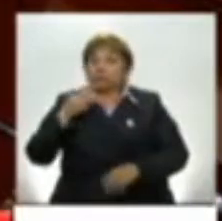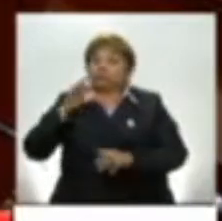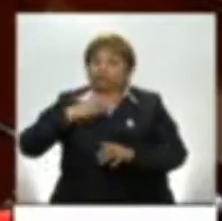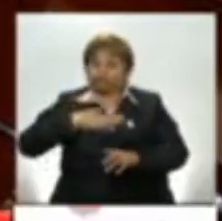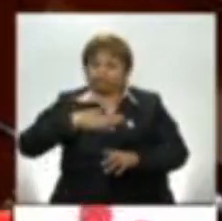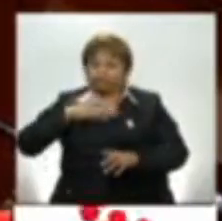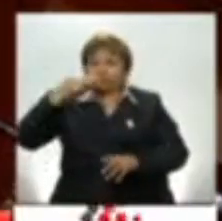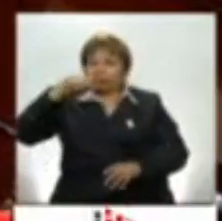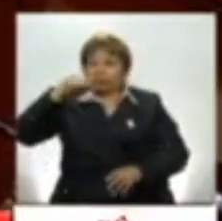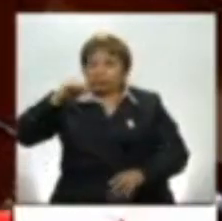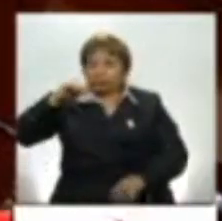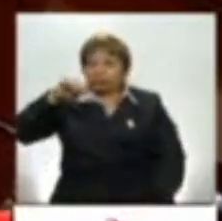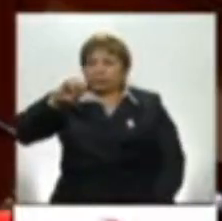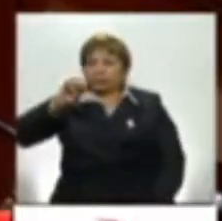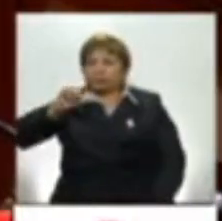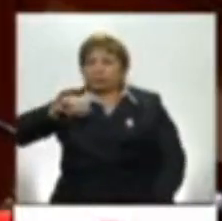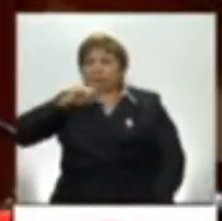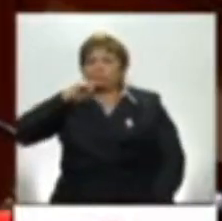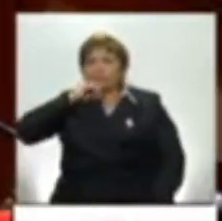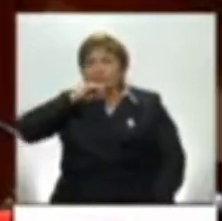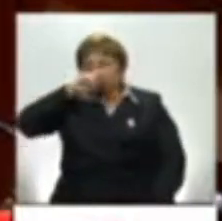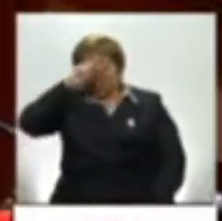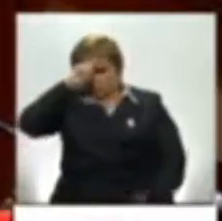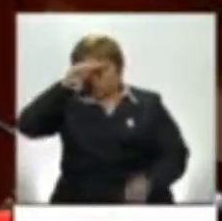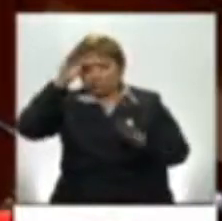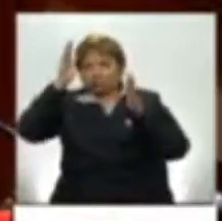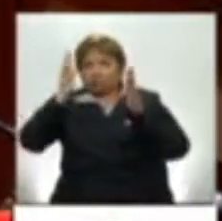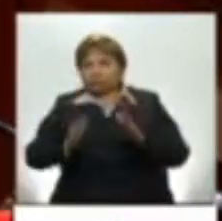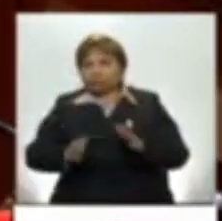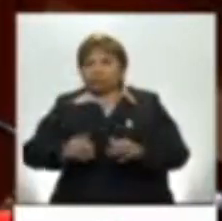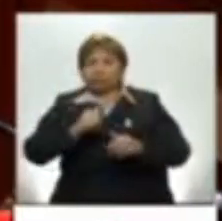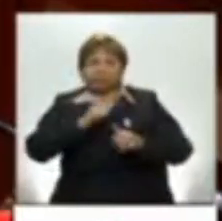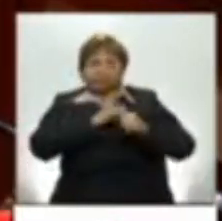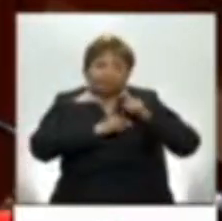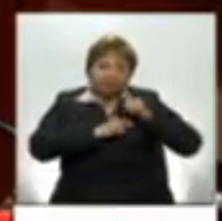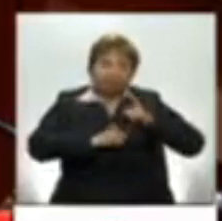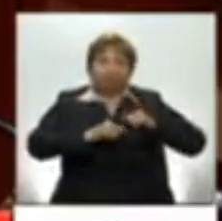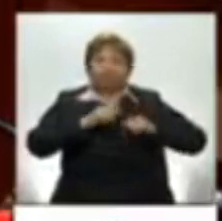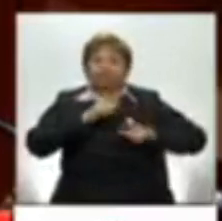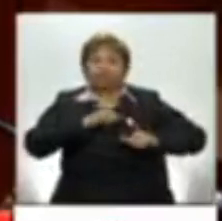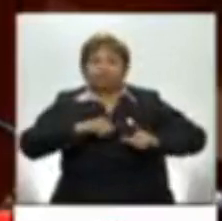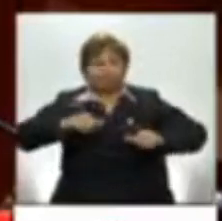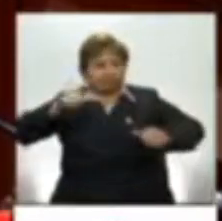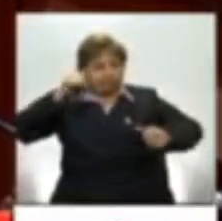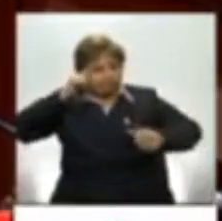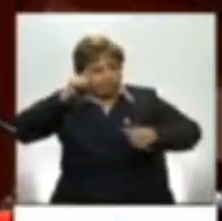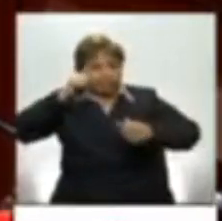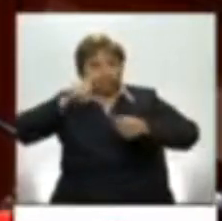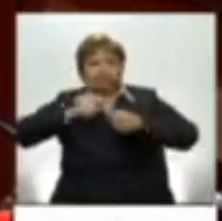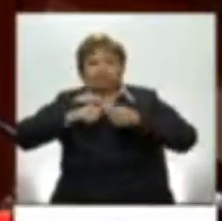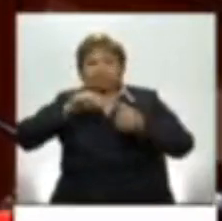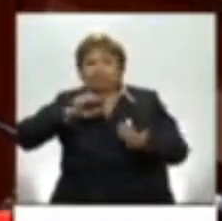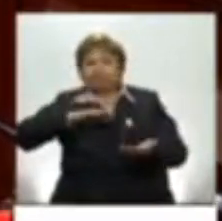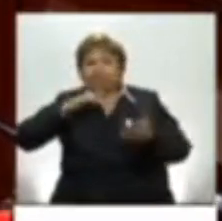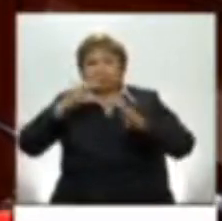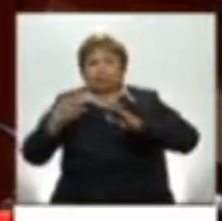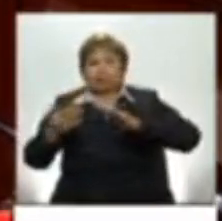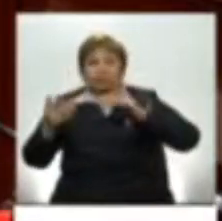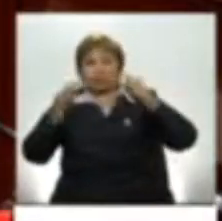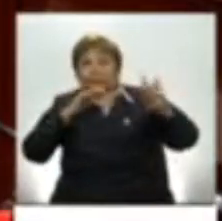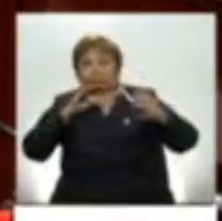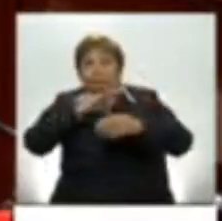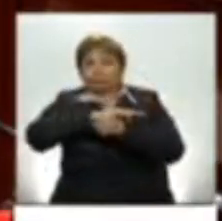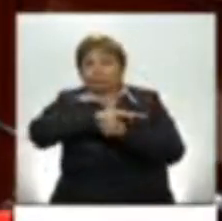Neri, por las mujeres peruanas, luchadoras y abnegadas, en la memoria de los caídos en la guerra contra el